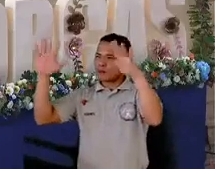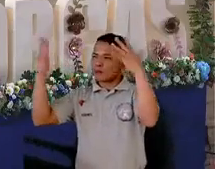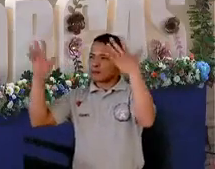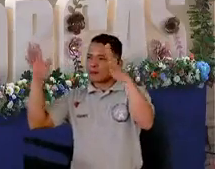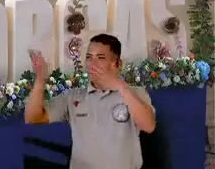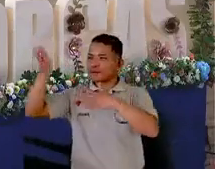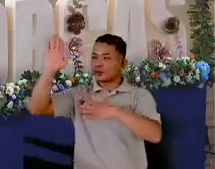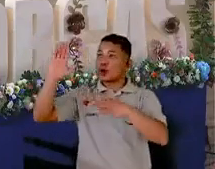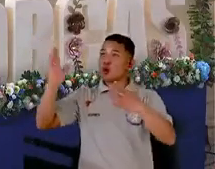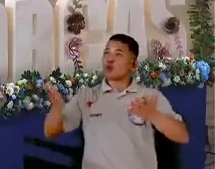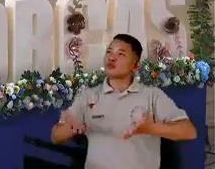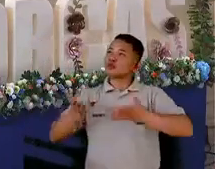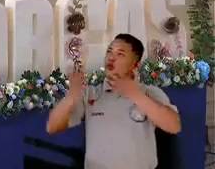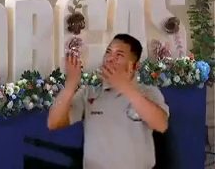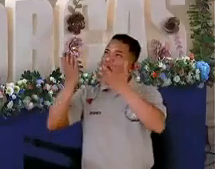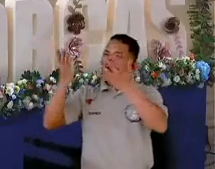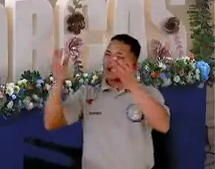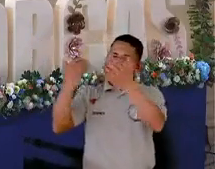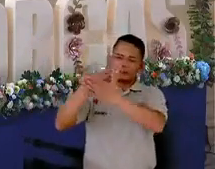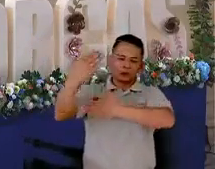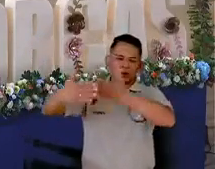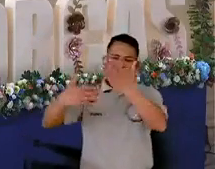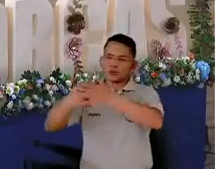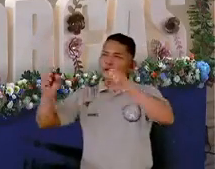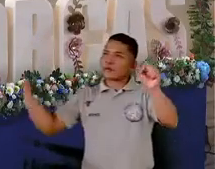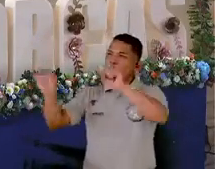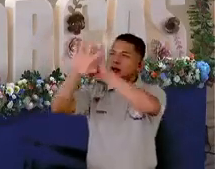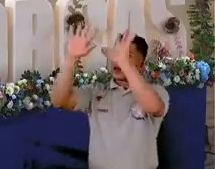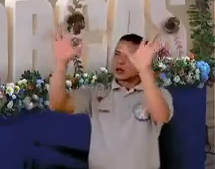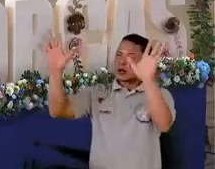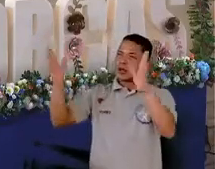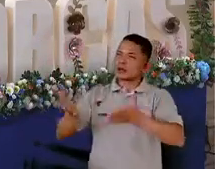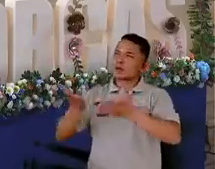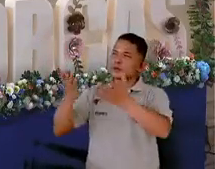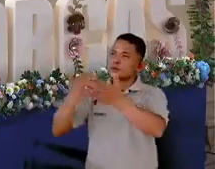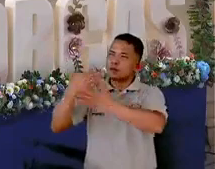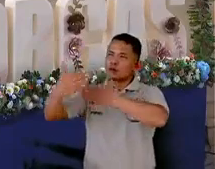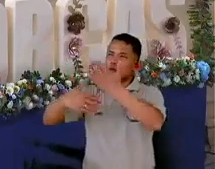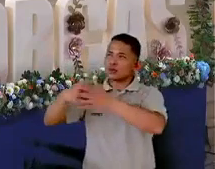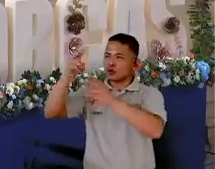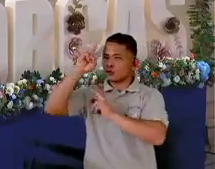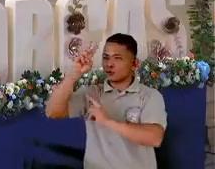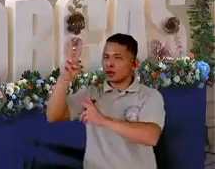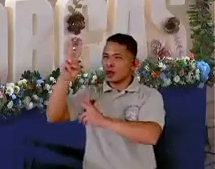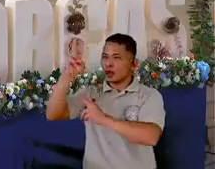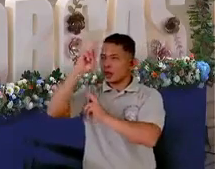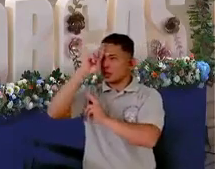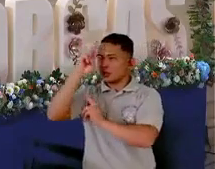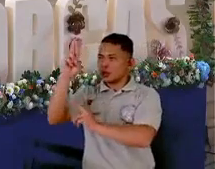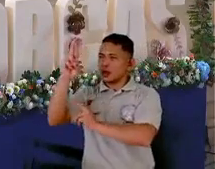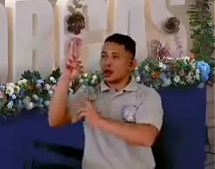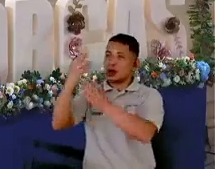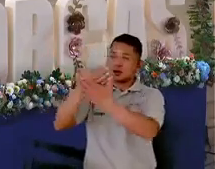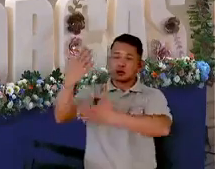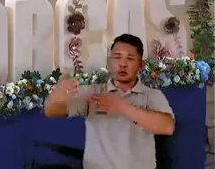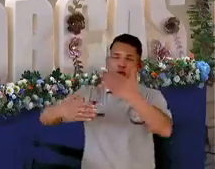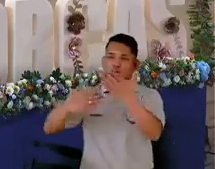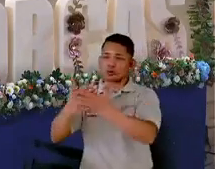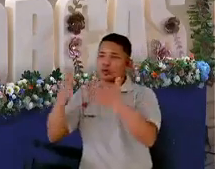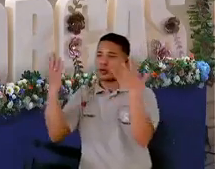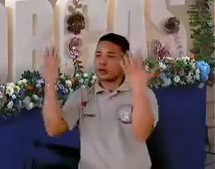Dios, para ti toda la gloria, para ti toda la honra, el honor y toda la alabanza, oh Dios